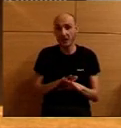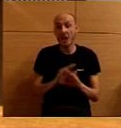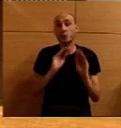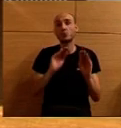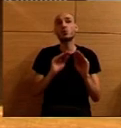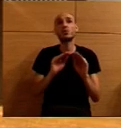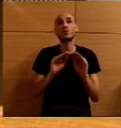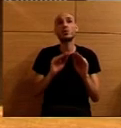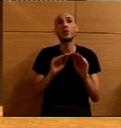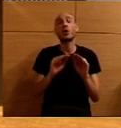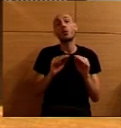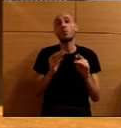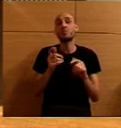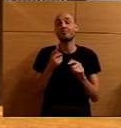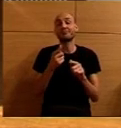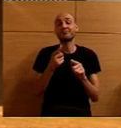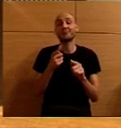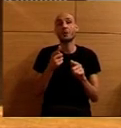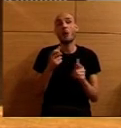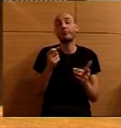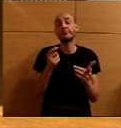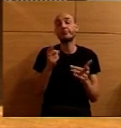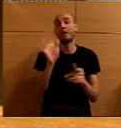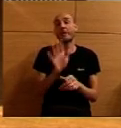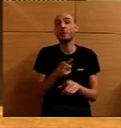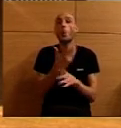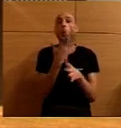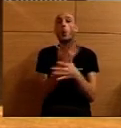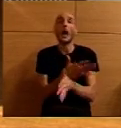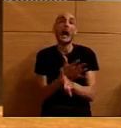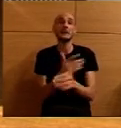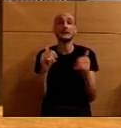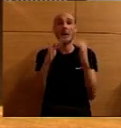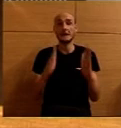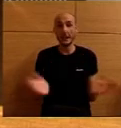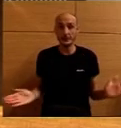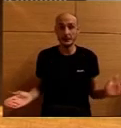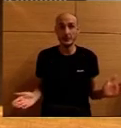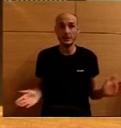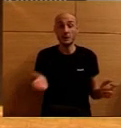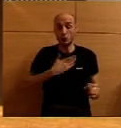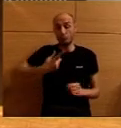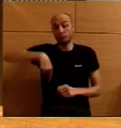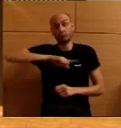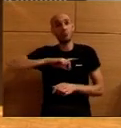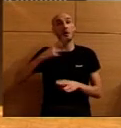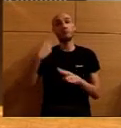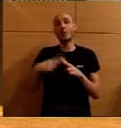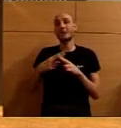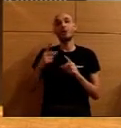el precio se llama jugar con la vivienda de todos los españoles. Y es algo que nosotros, como liberales, estamos totalmente en contra,